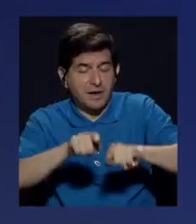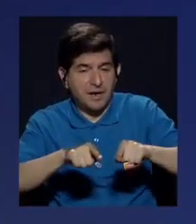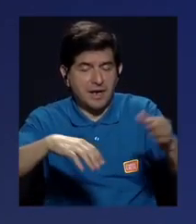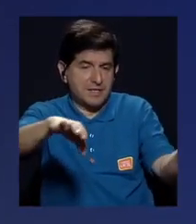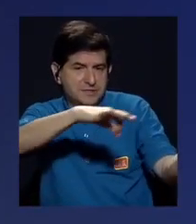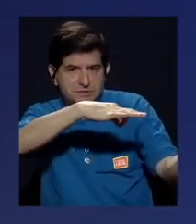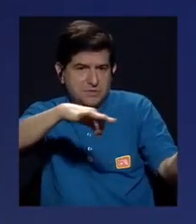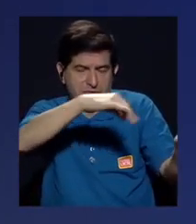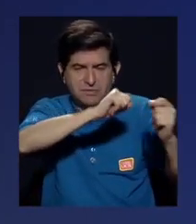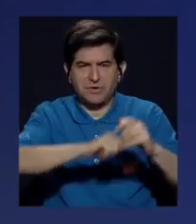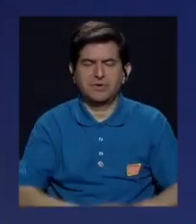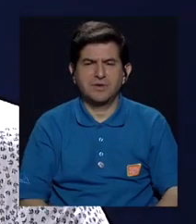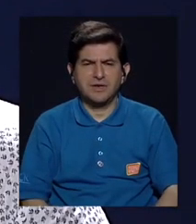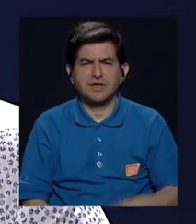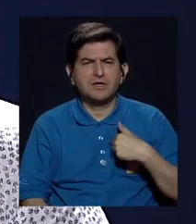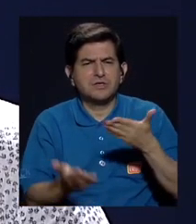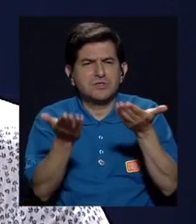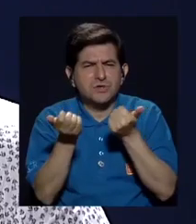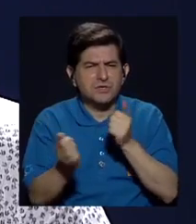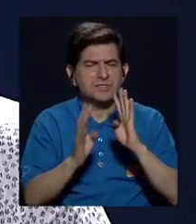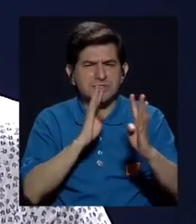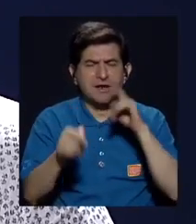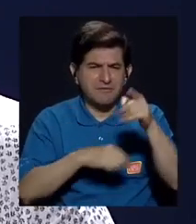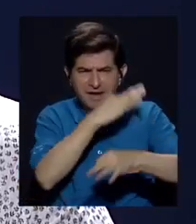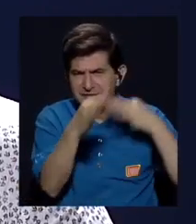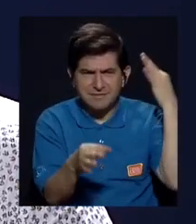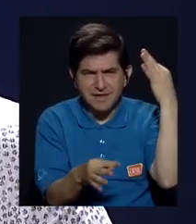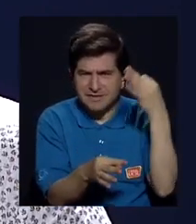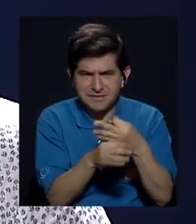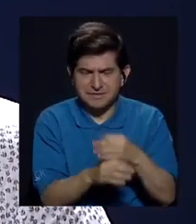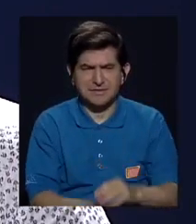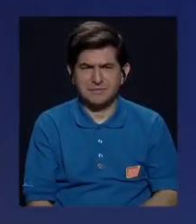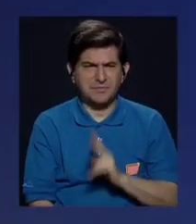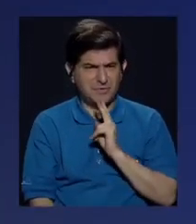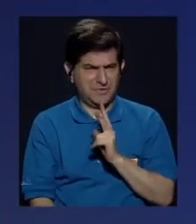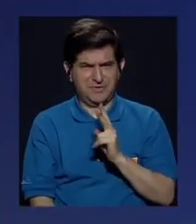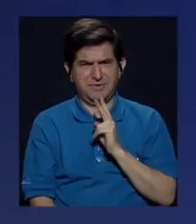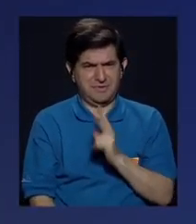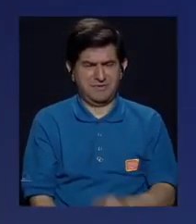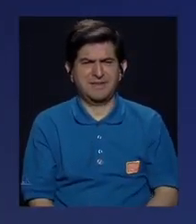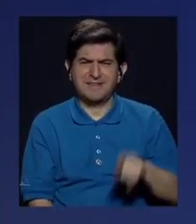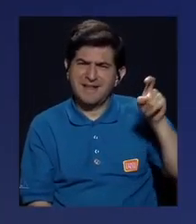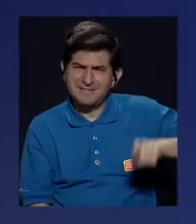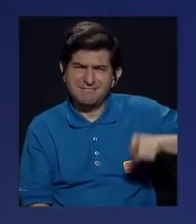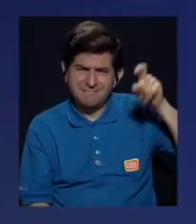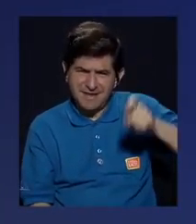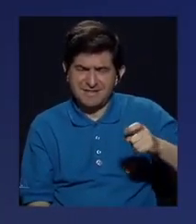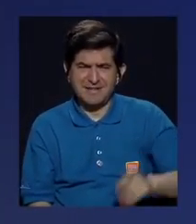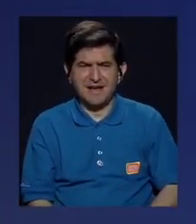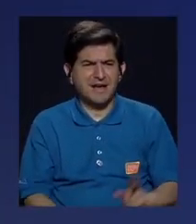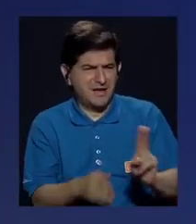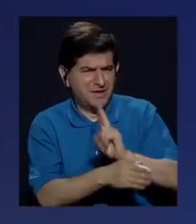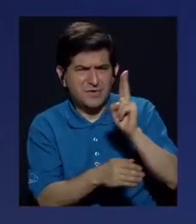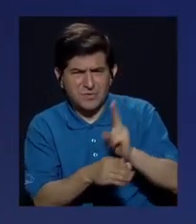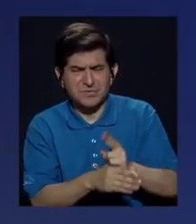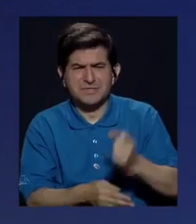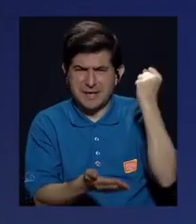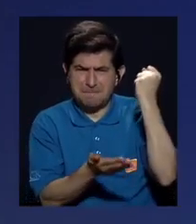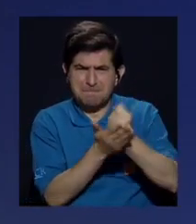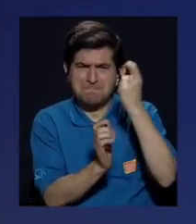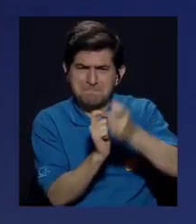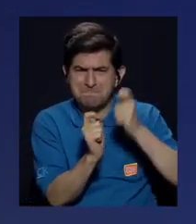violín. Quisiera como que tengamos referencias de ese tipo, si verdaderamente necesitamos recurrir a una marca